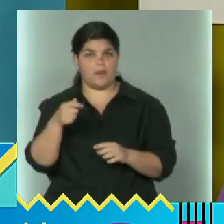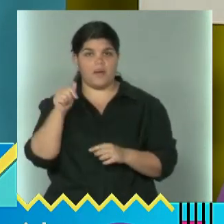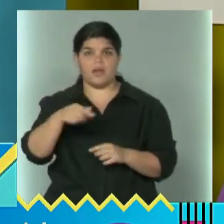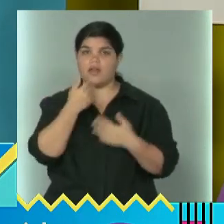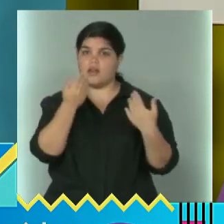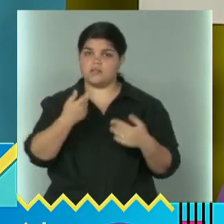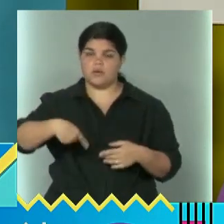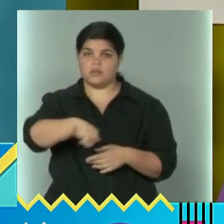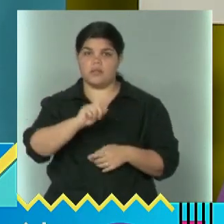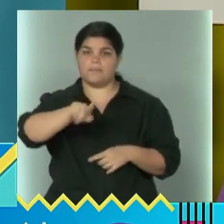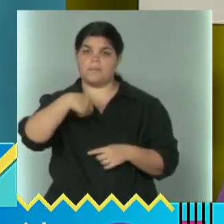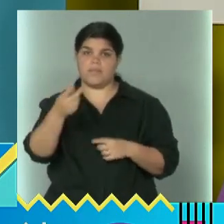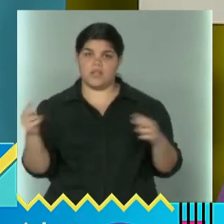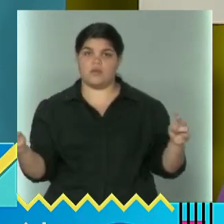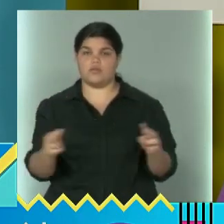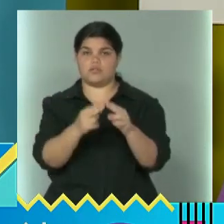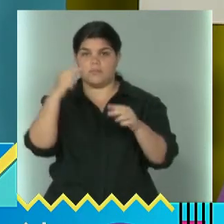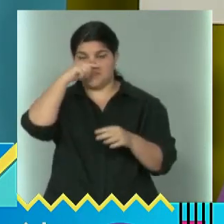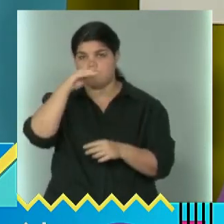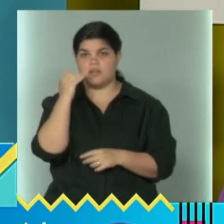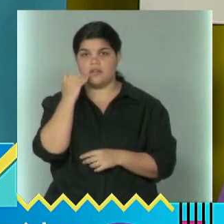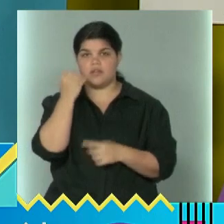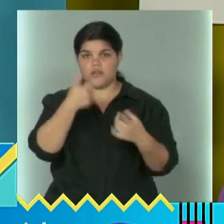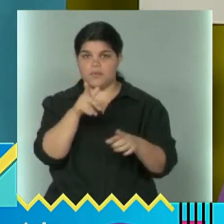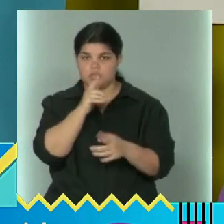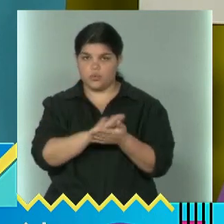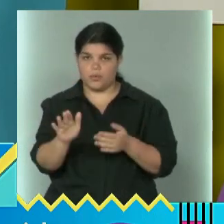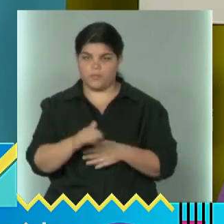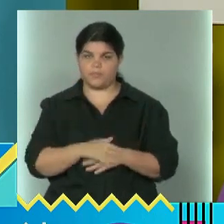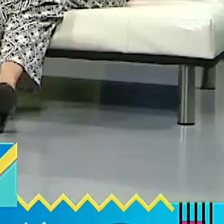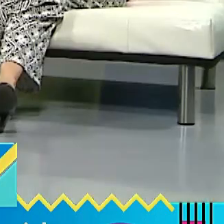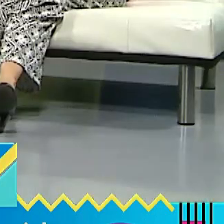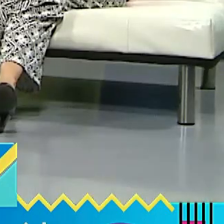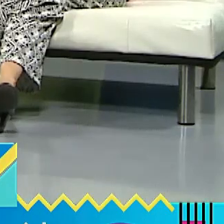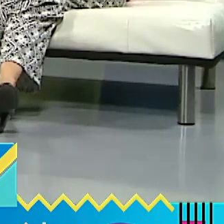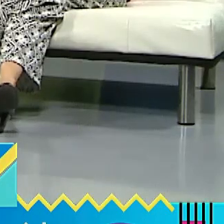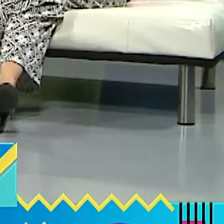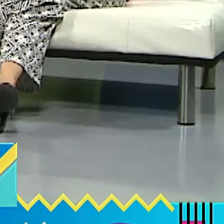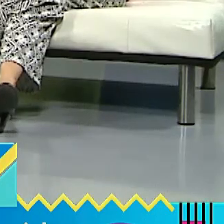nuevamente y nos encontramos mañana a las 19 horas en un nuevo Distintos Parecidos. Chau, chau.